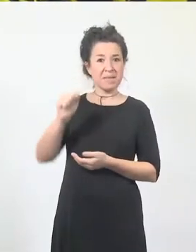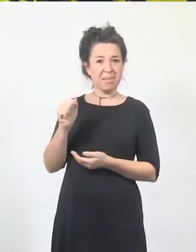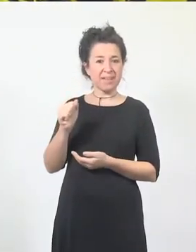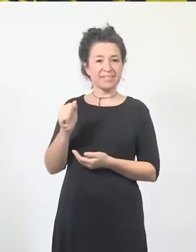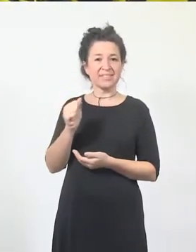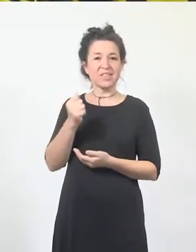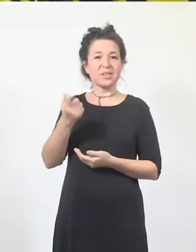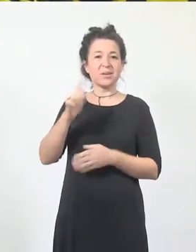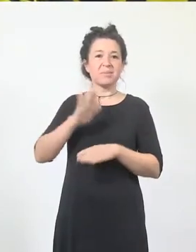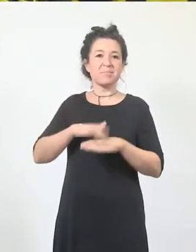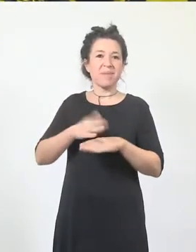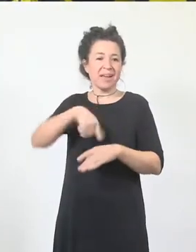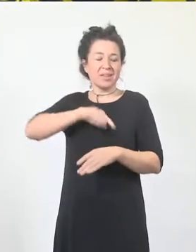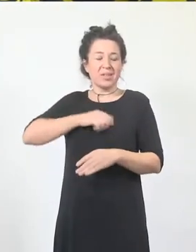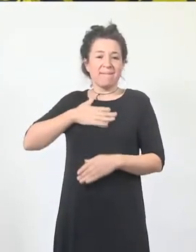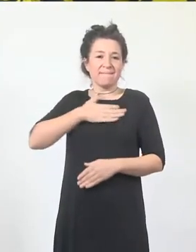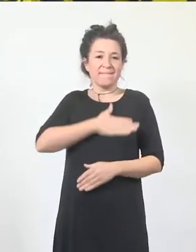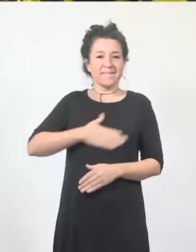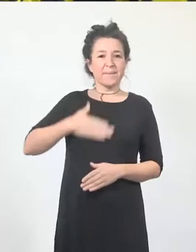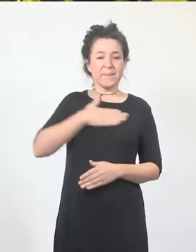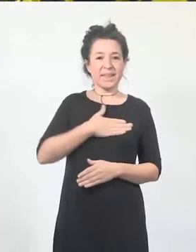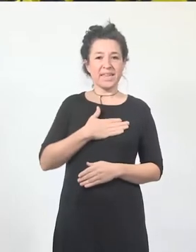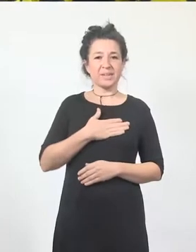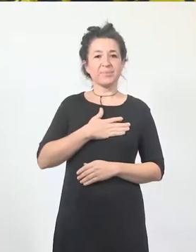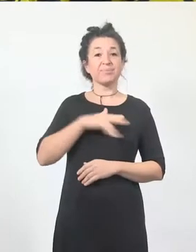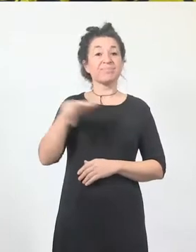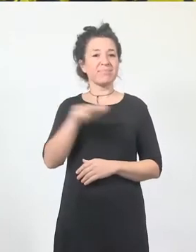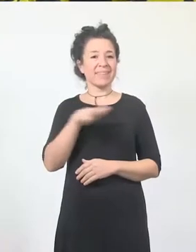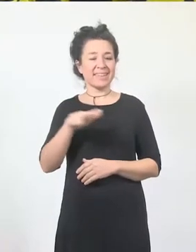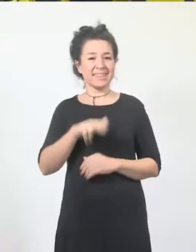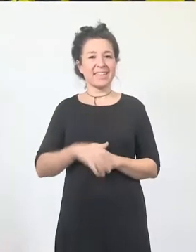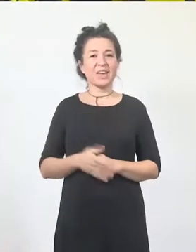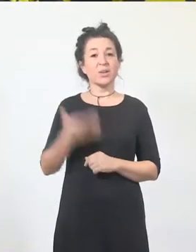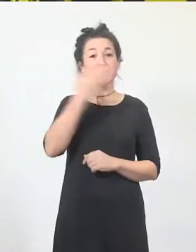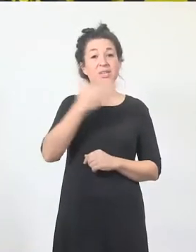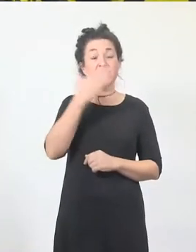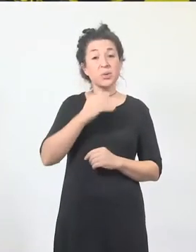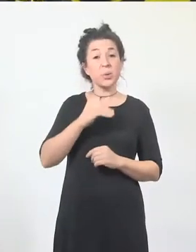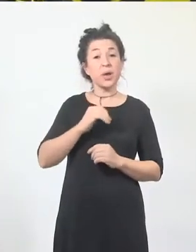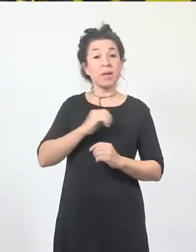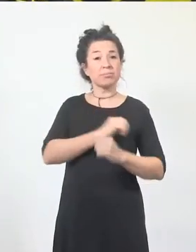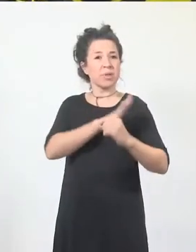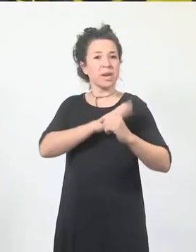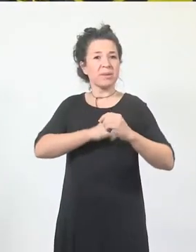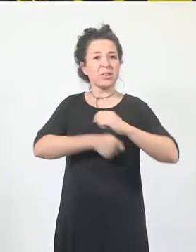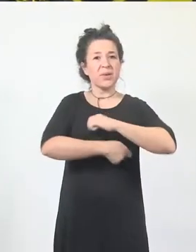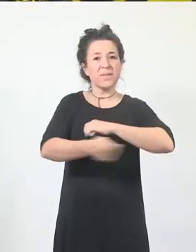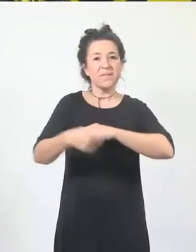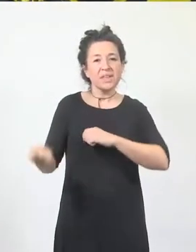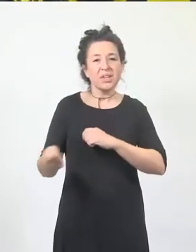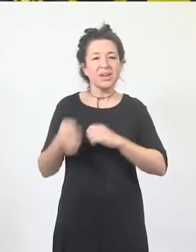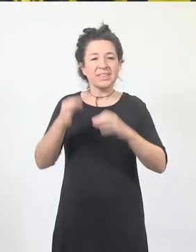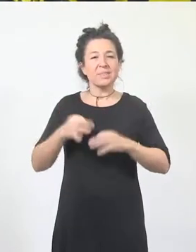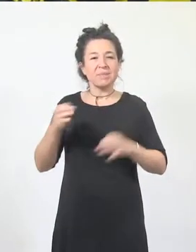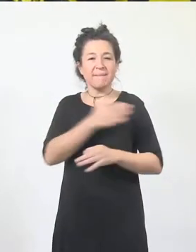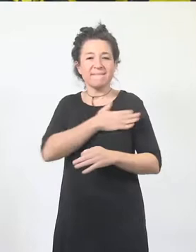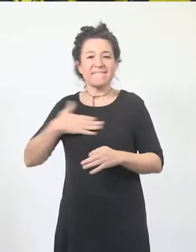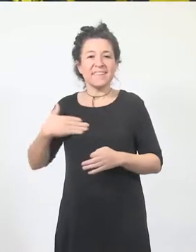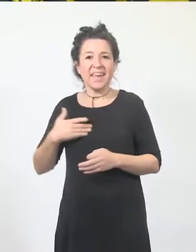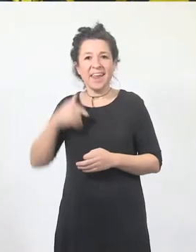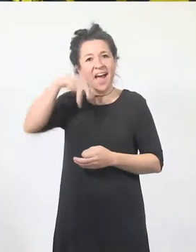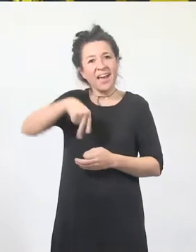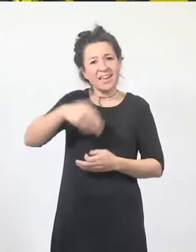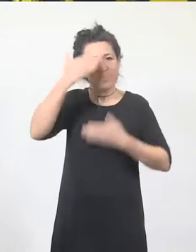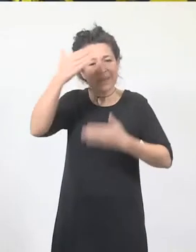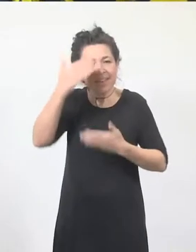bezala, guretzat plazera handi bat da. La Escuela de Empoderamiento Feminista de Gasteiz siempre va a querer traer aquí a compañeras,